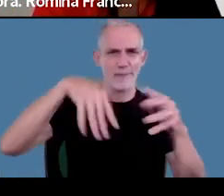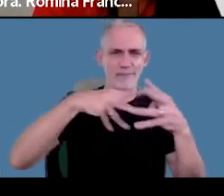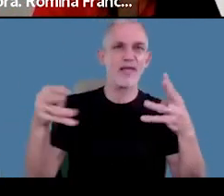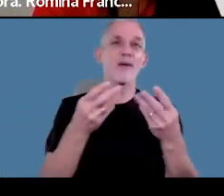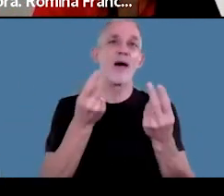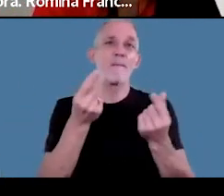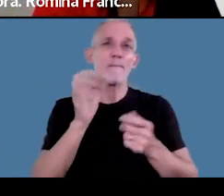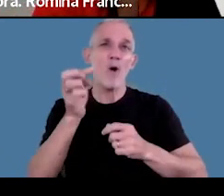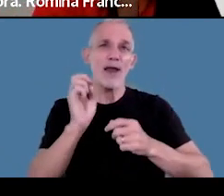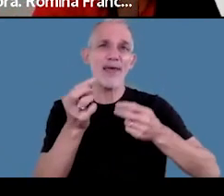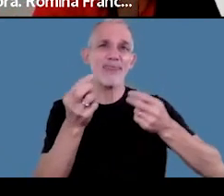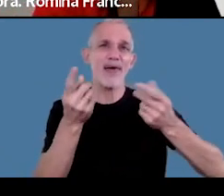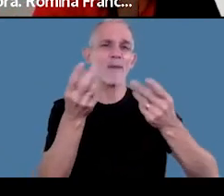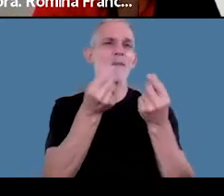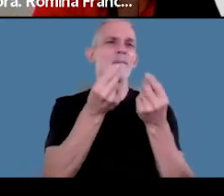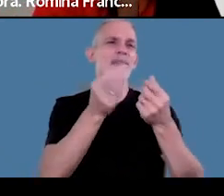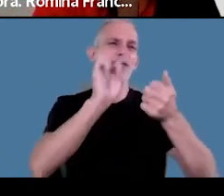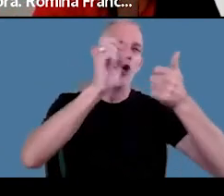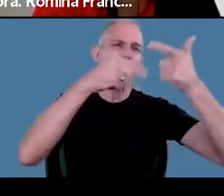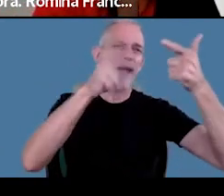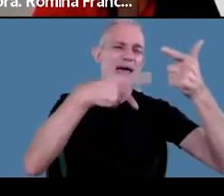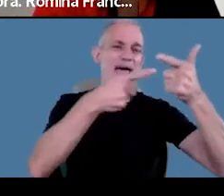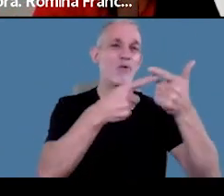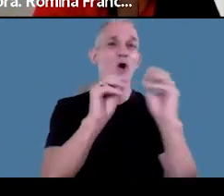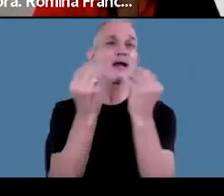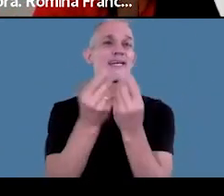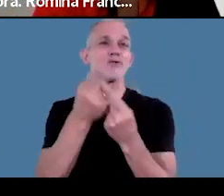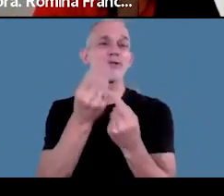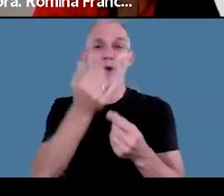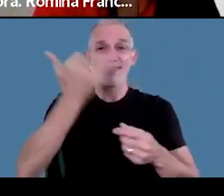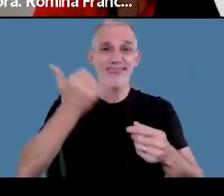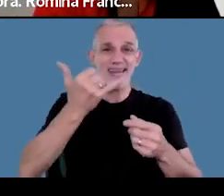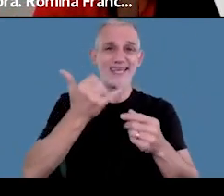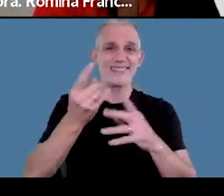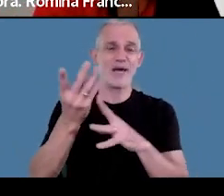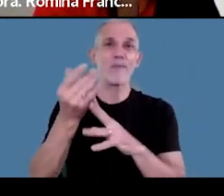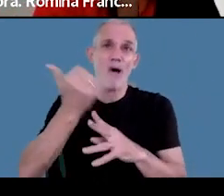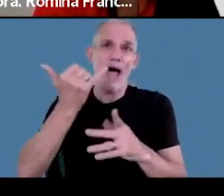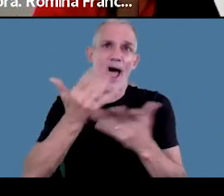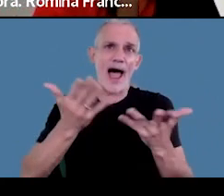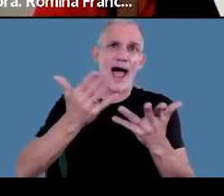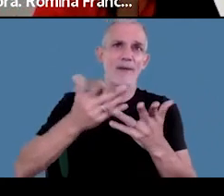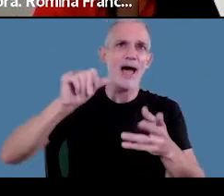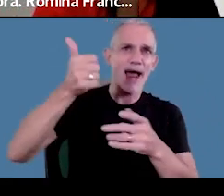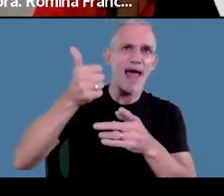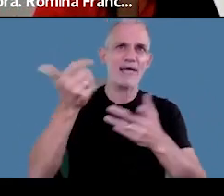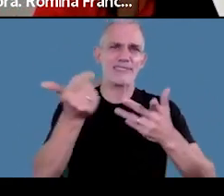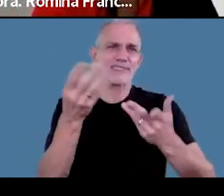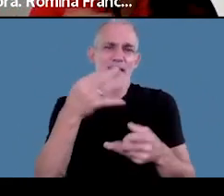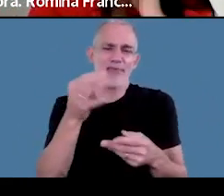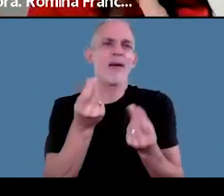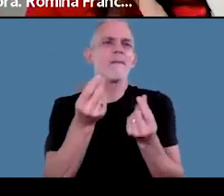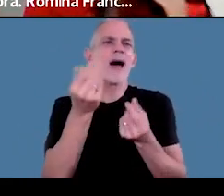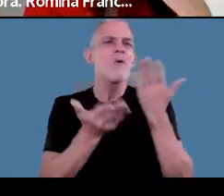extranjera, si tenemos moneda extranjera, esto me genera un resultado por tenencia y ganancia grabada, porque recordemos que la moneda extranjera tiene que estar